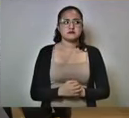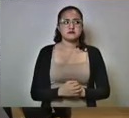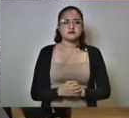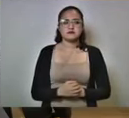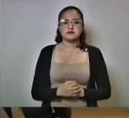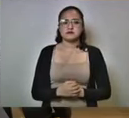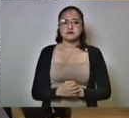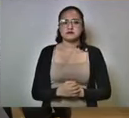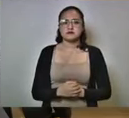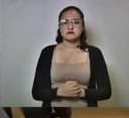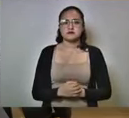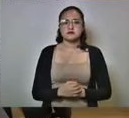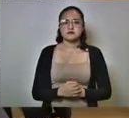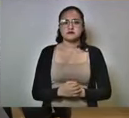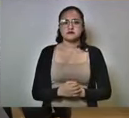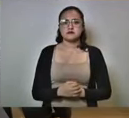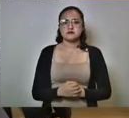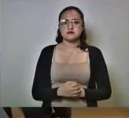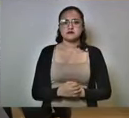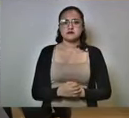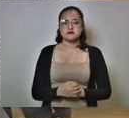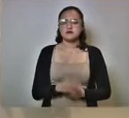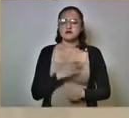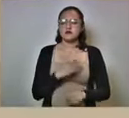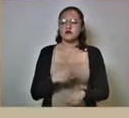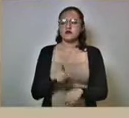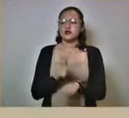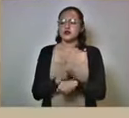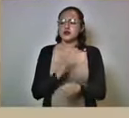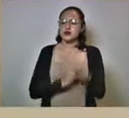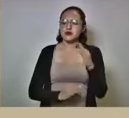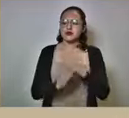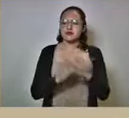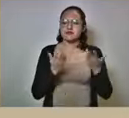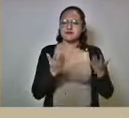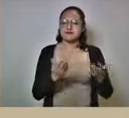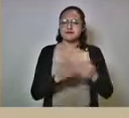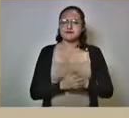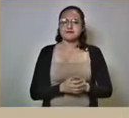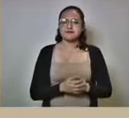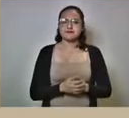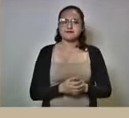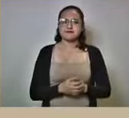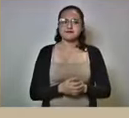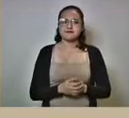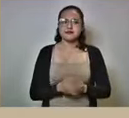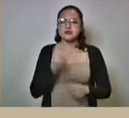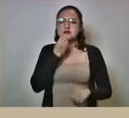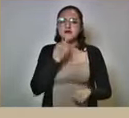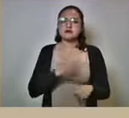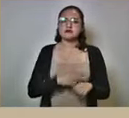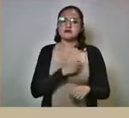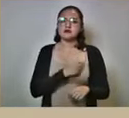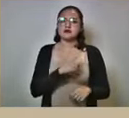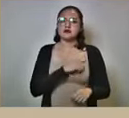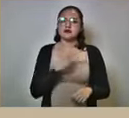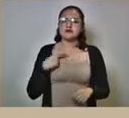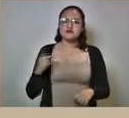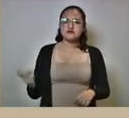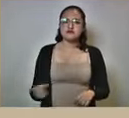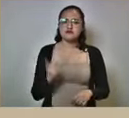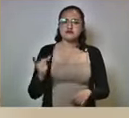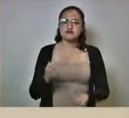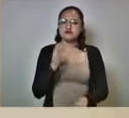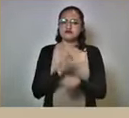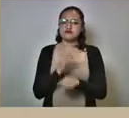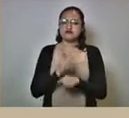Patricia Méndez, se consulta. Buenos días a toda la mesa, gracias. Secretario de Salud, quisiera preguntarle si en